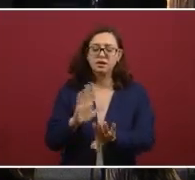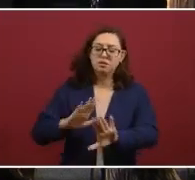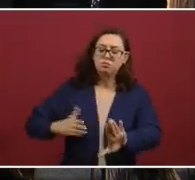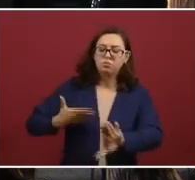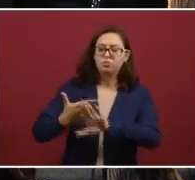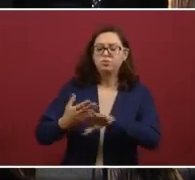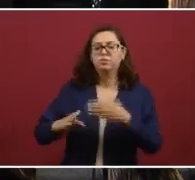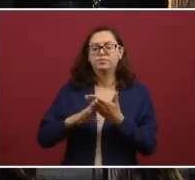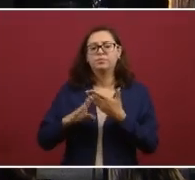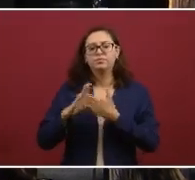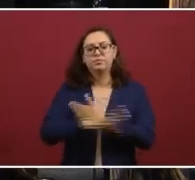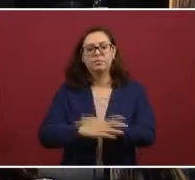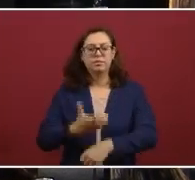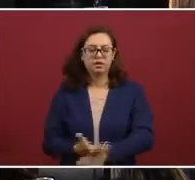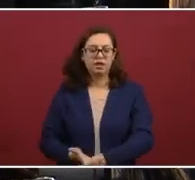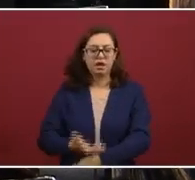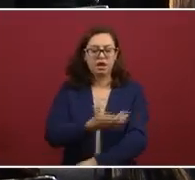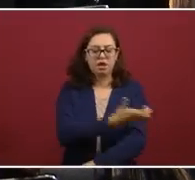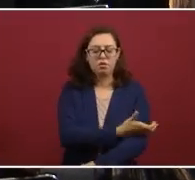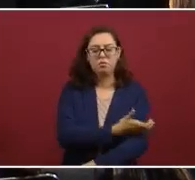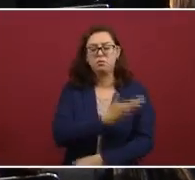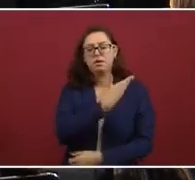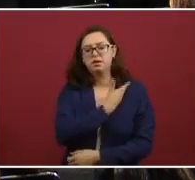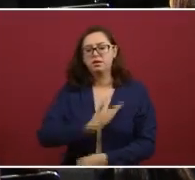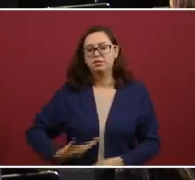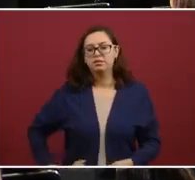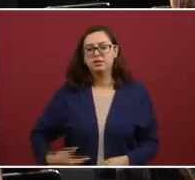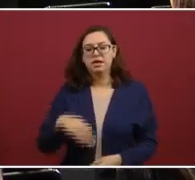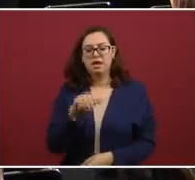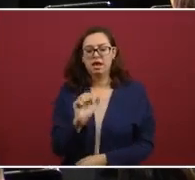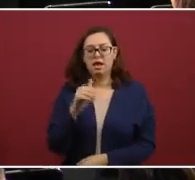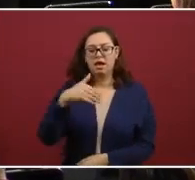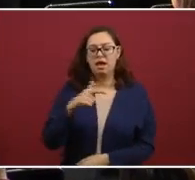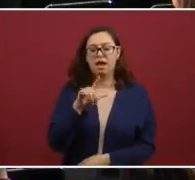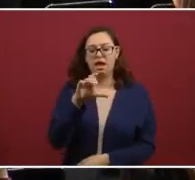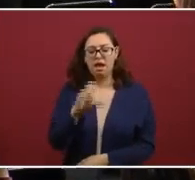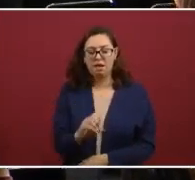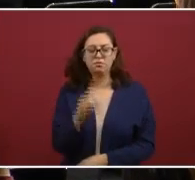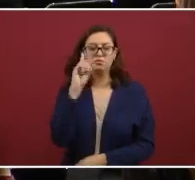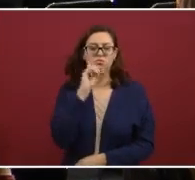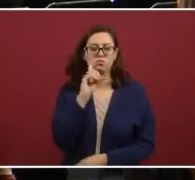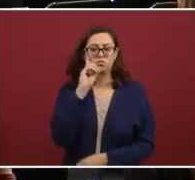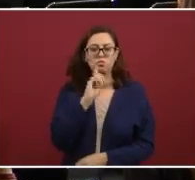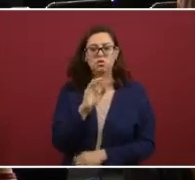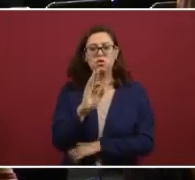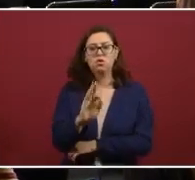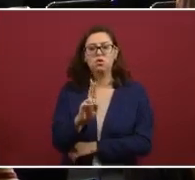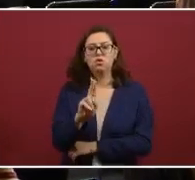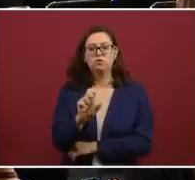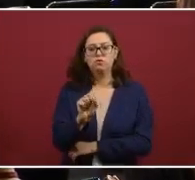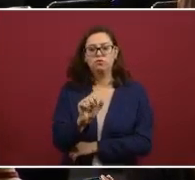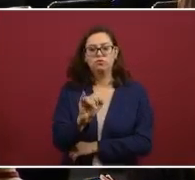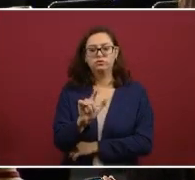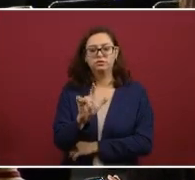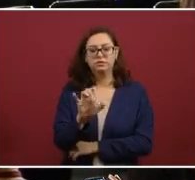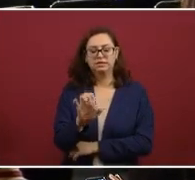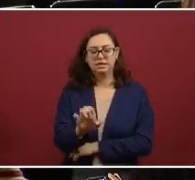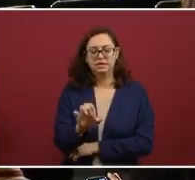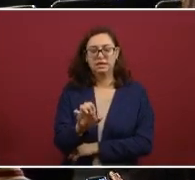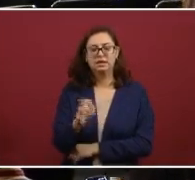López Obrador, presidente de los Estados Unidos Mexicanos, la señora Phumzile Mlambo